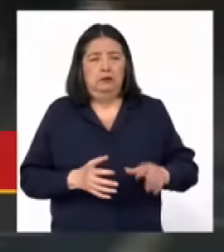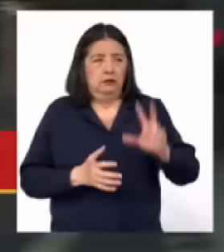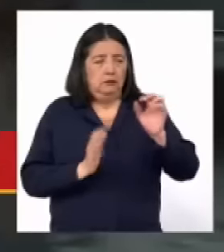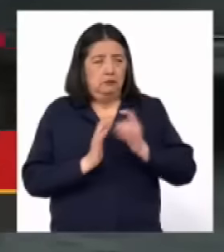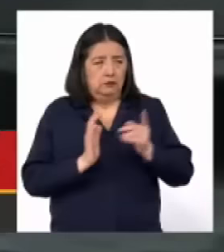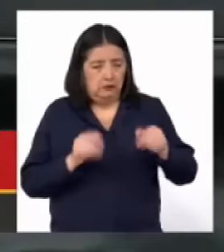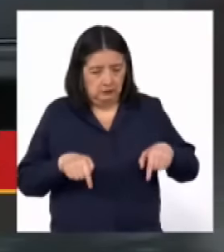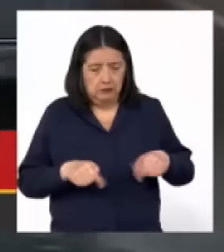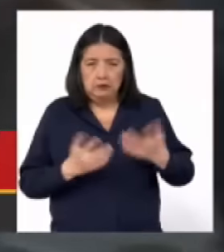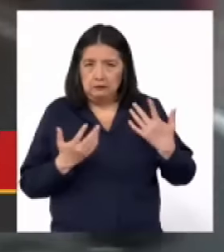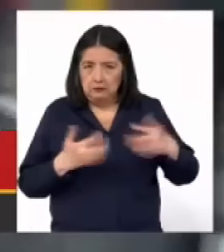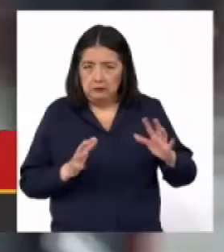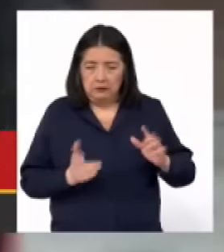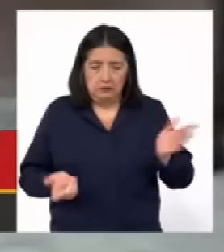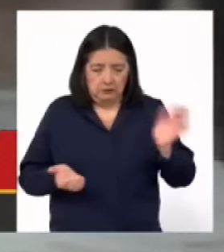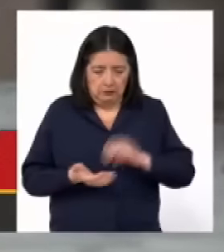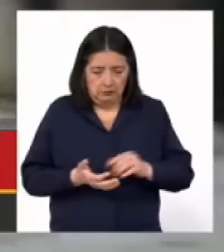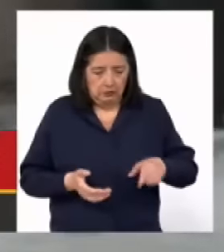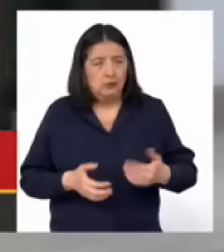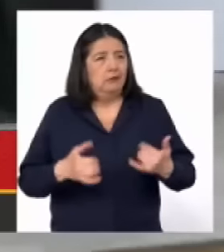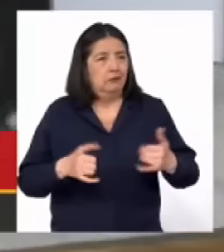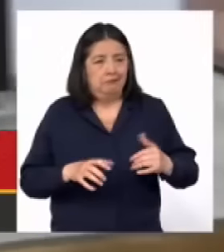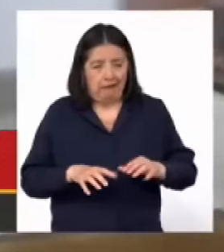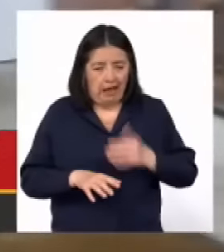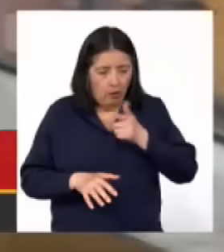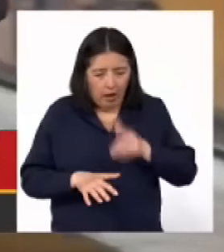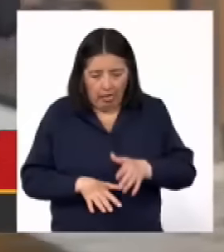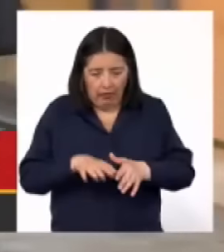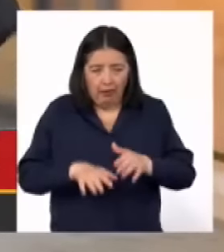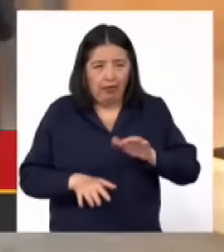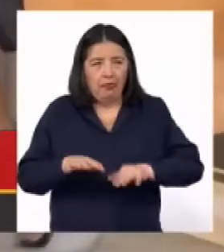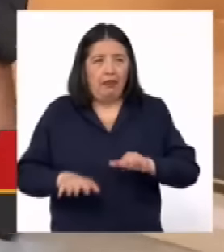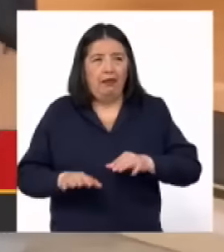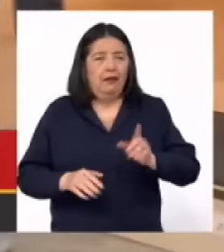aún así, a pesar de que se reanudó, no estaban en las condiciones en realidad